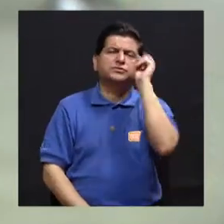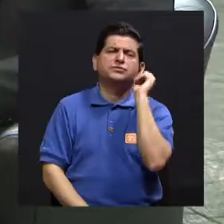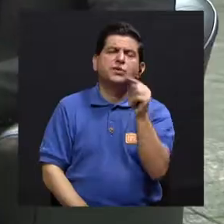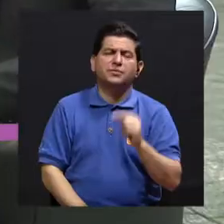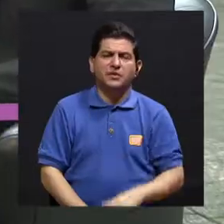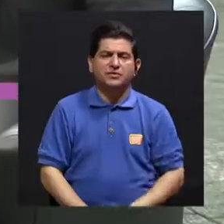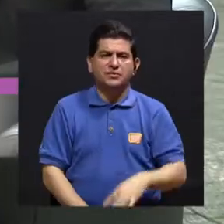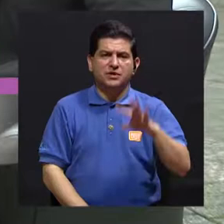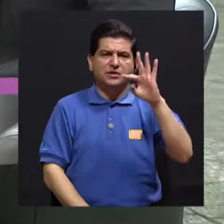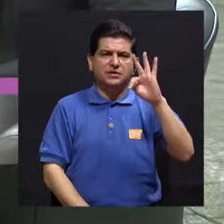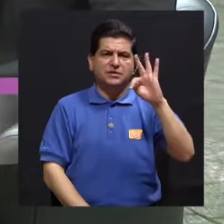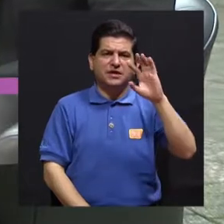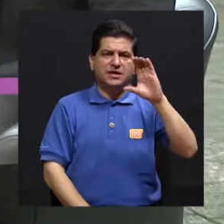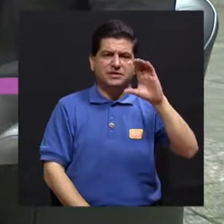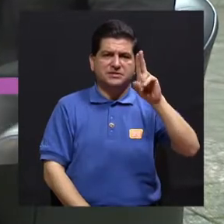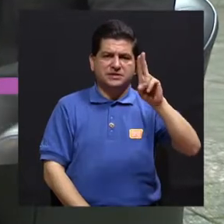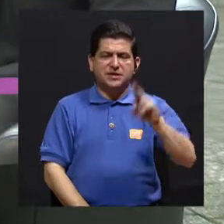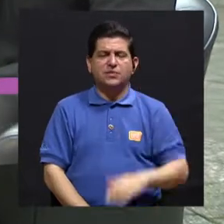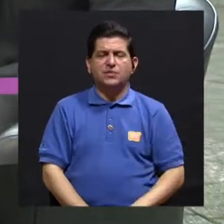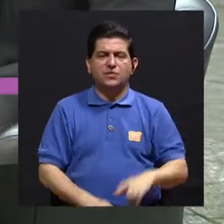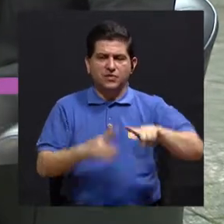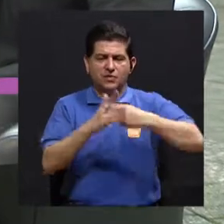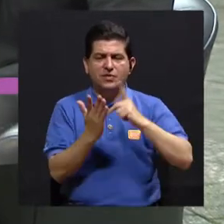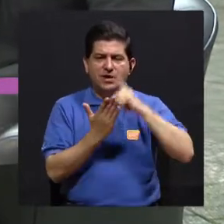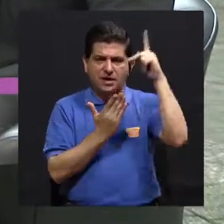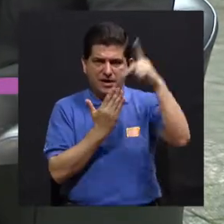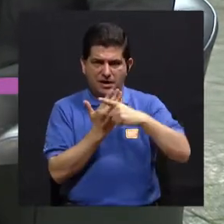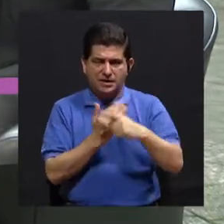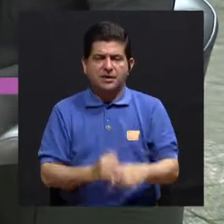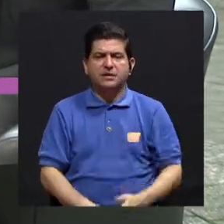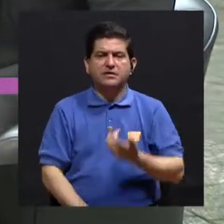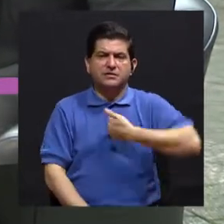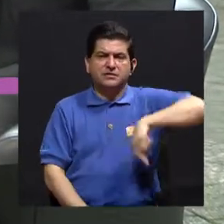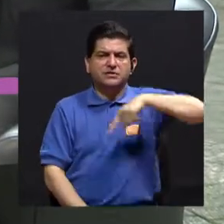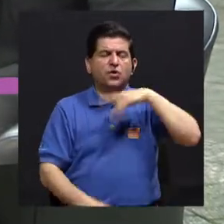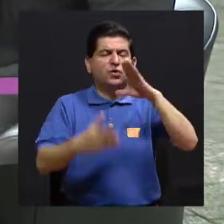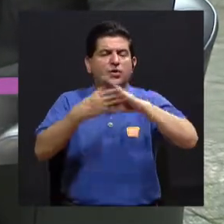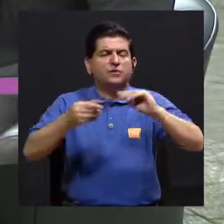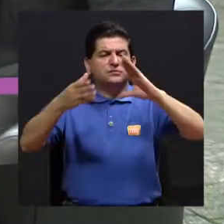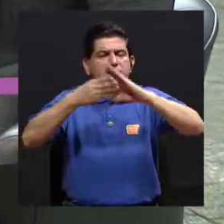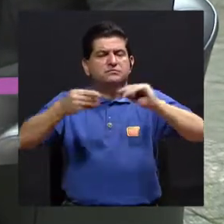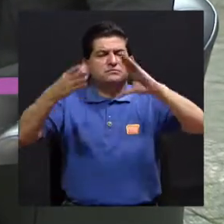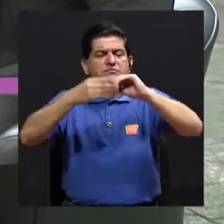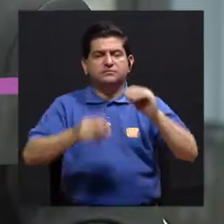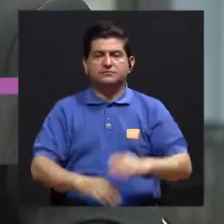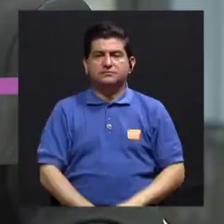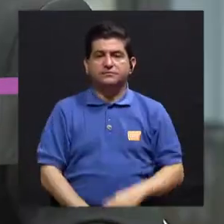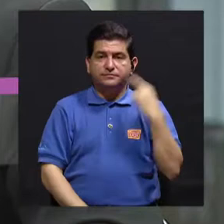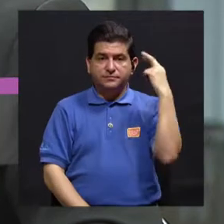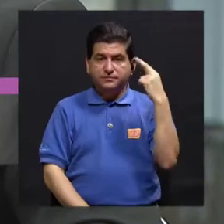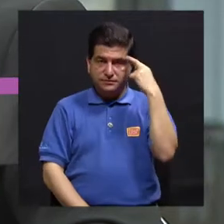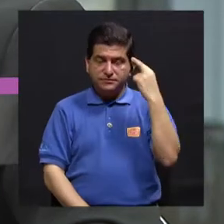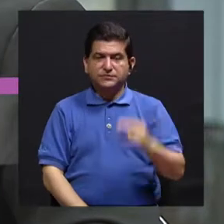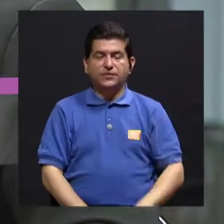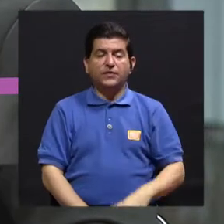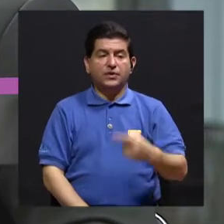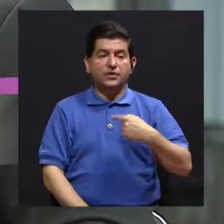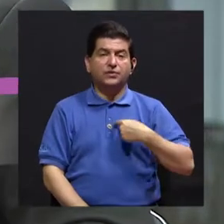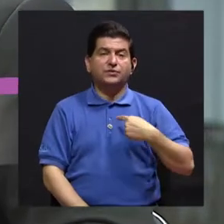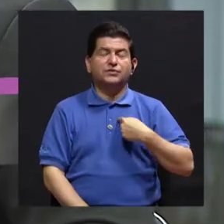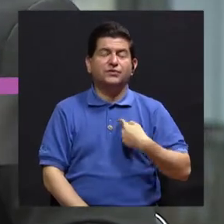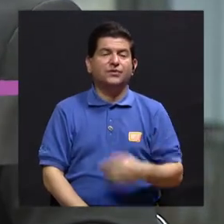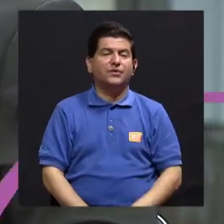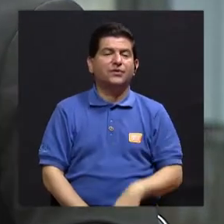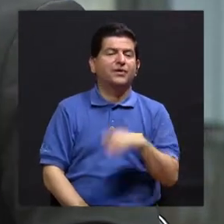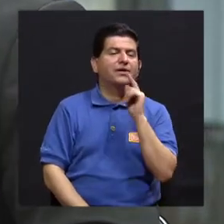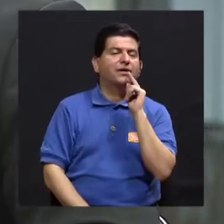quería preguntarle por este TCU que al principio del programa, pues en la introducción nosotros los comentamos, porque pues me quedó en la